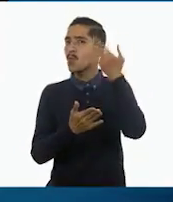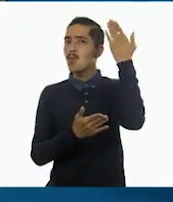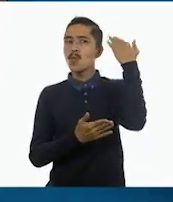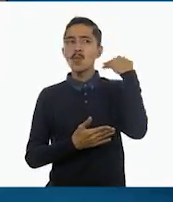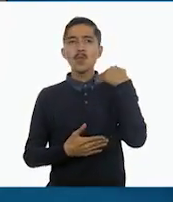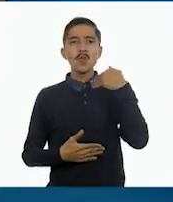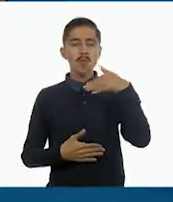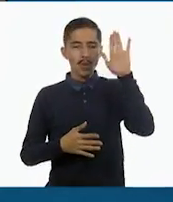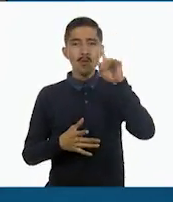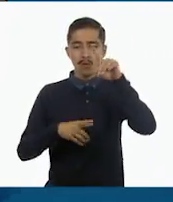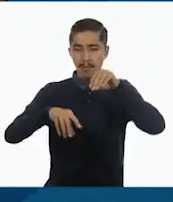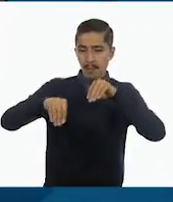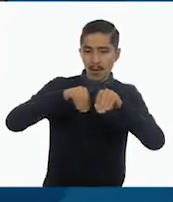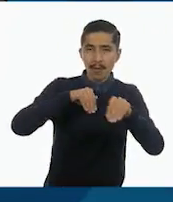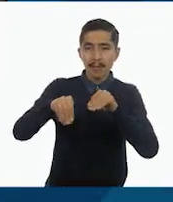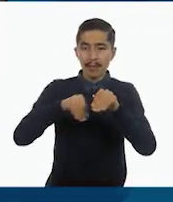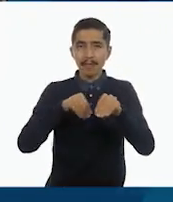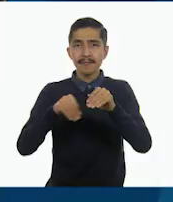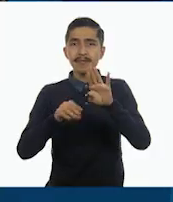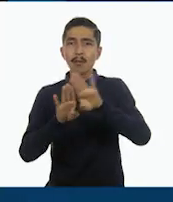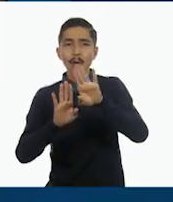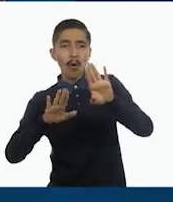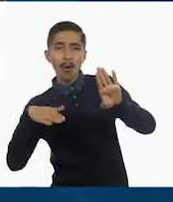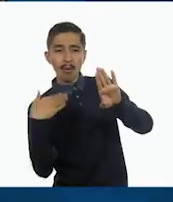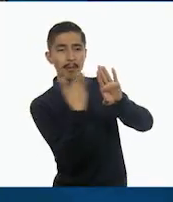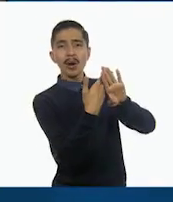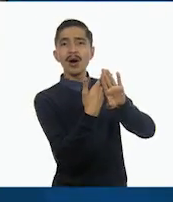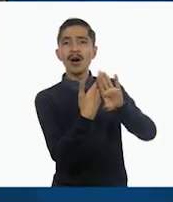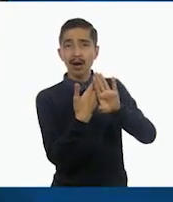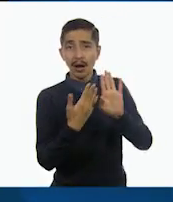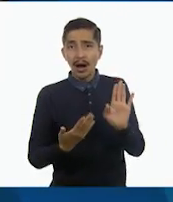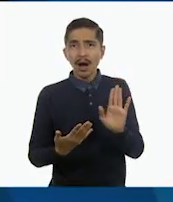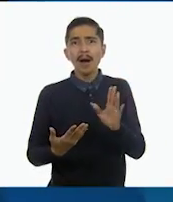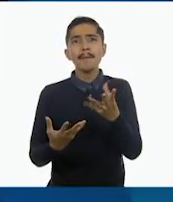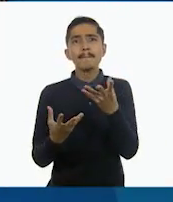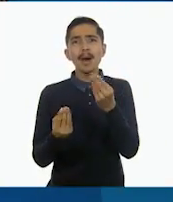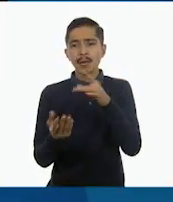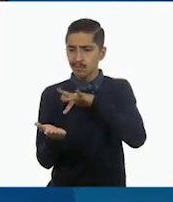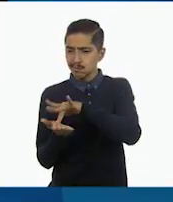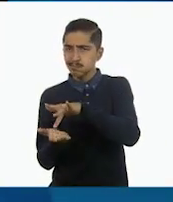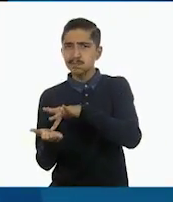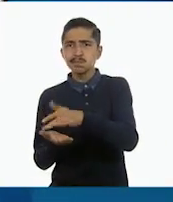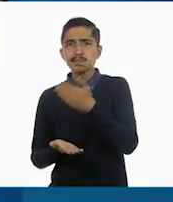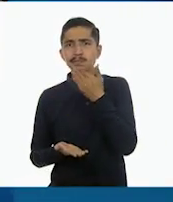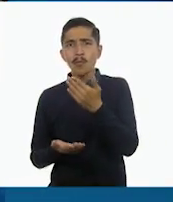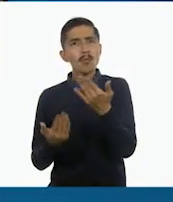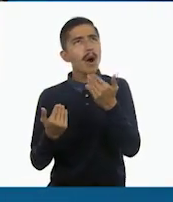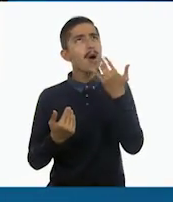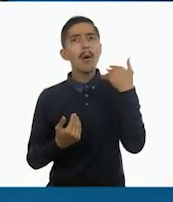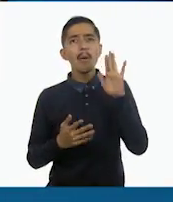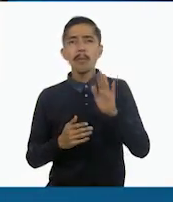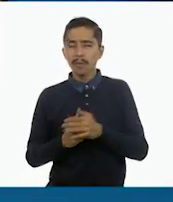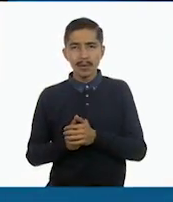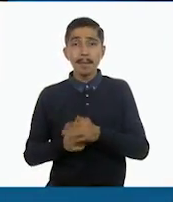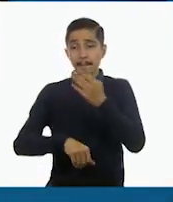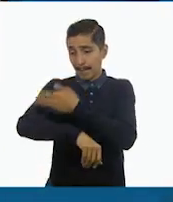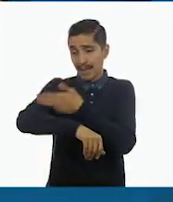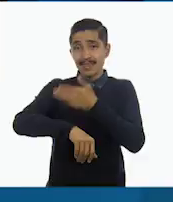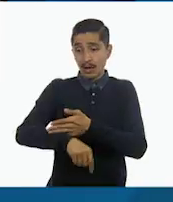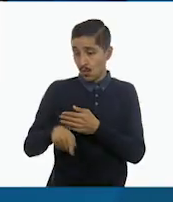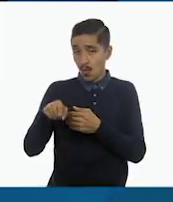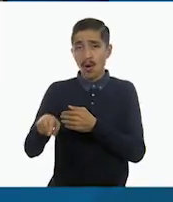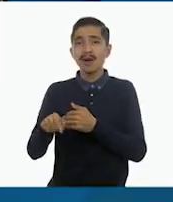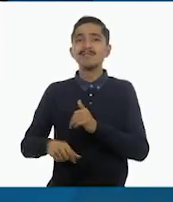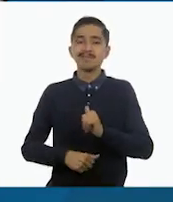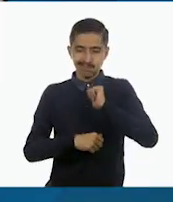había surgido un movimiento opositor con tanto apoyo. Madero era el